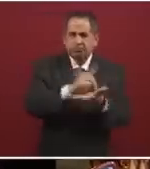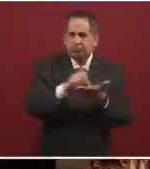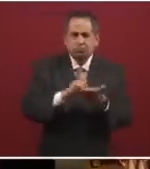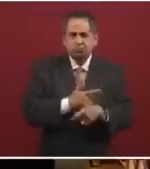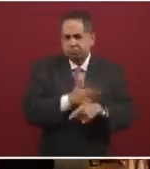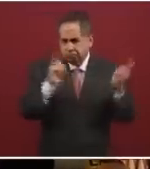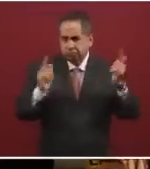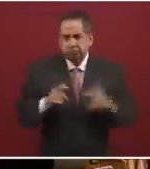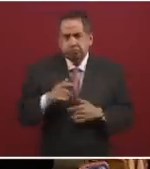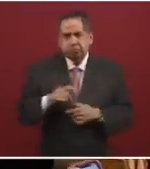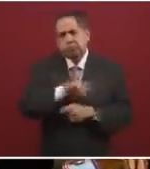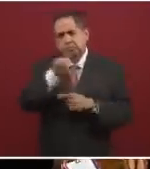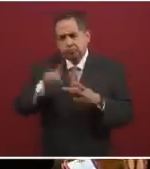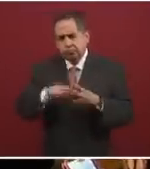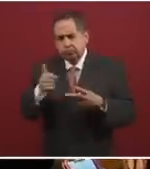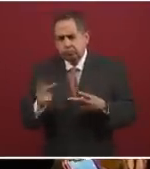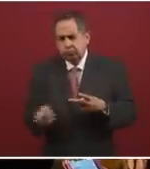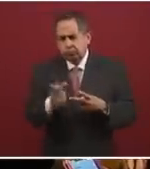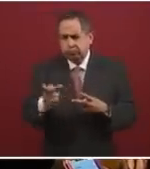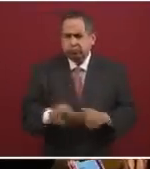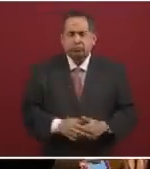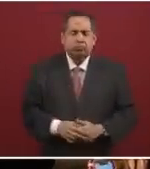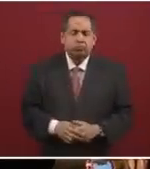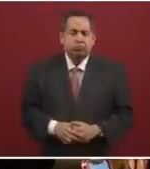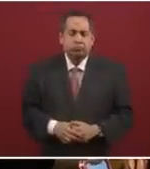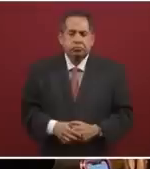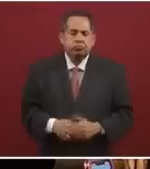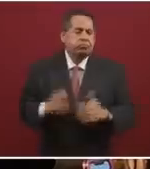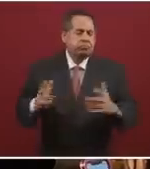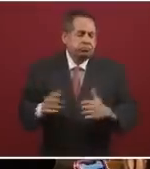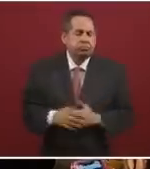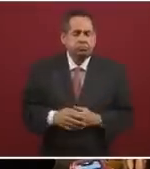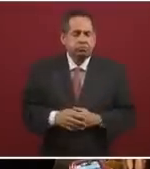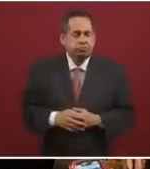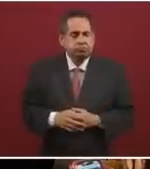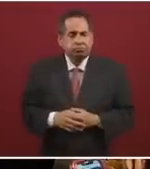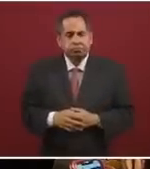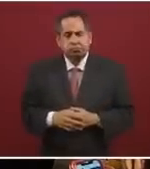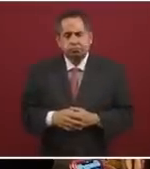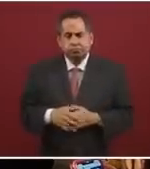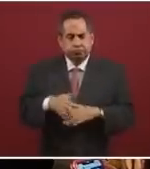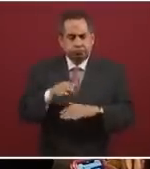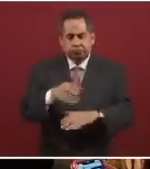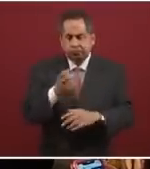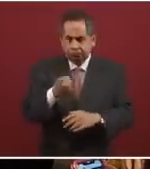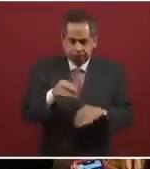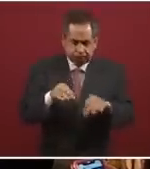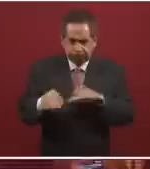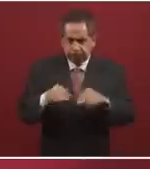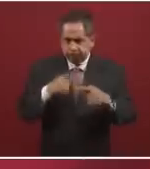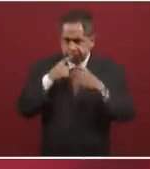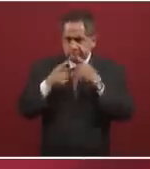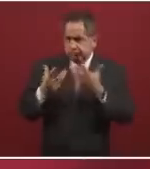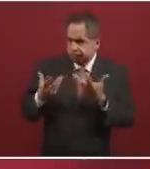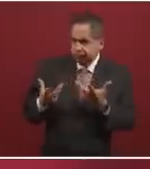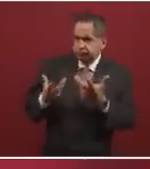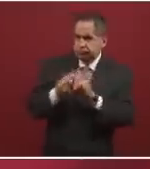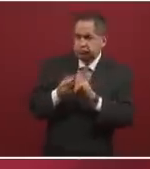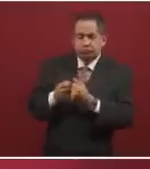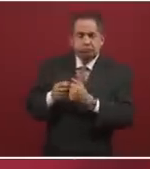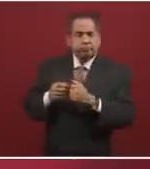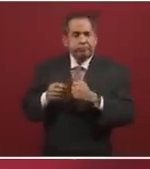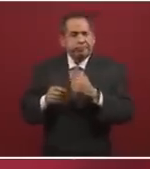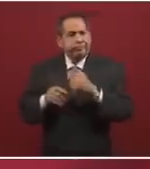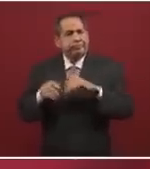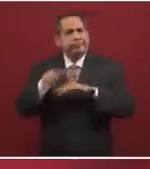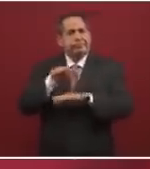permite ahorita hacerle otra pregunta. Bueno, estamos trabajando de manera integral todo el